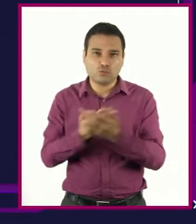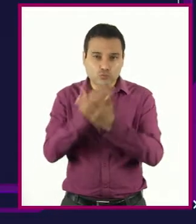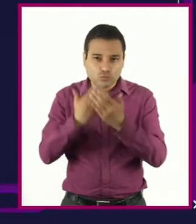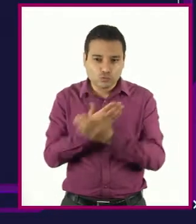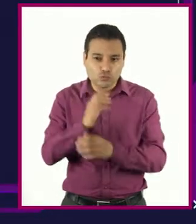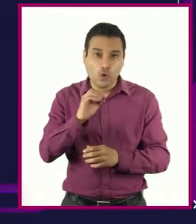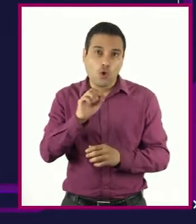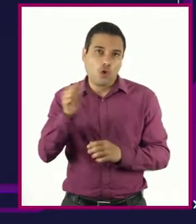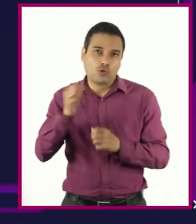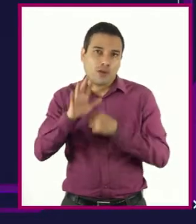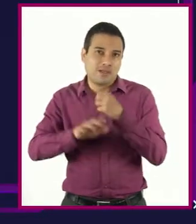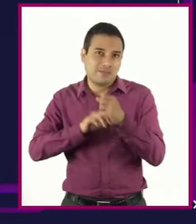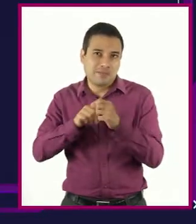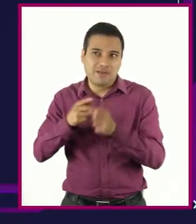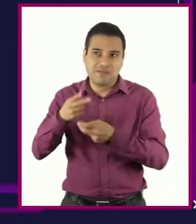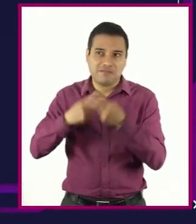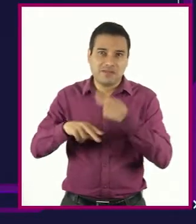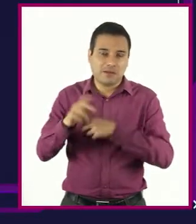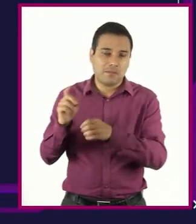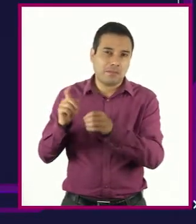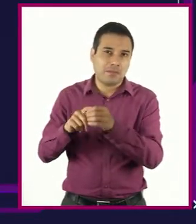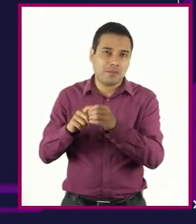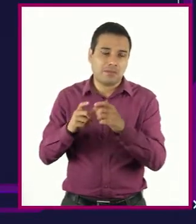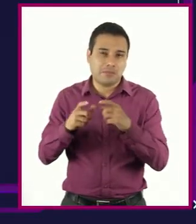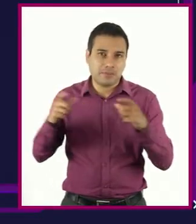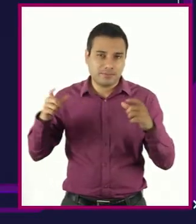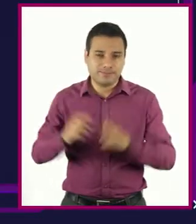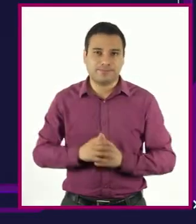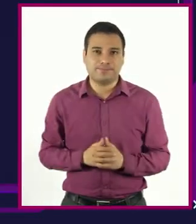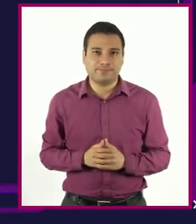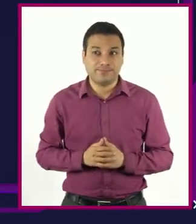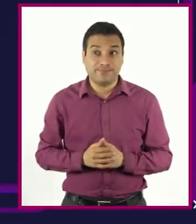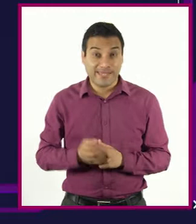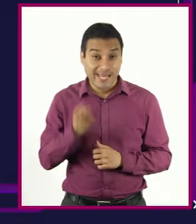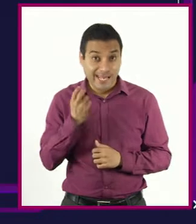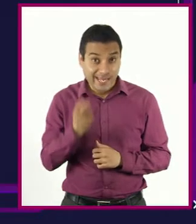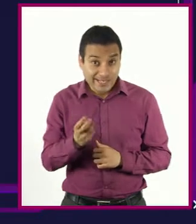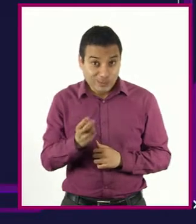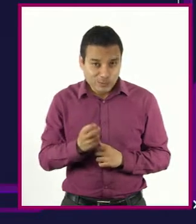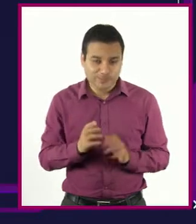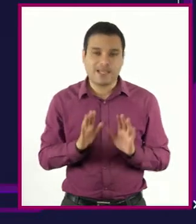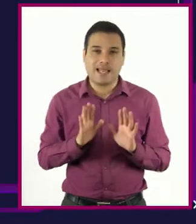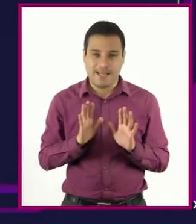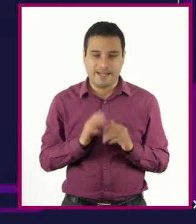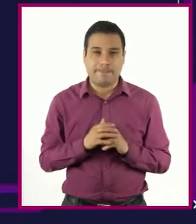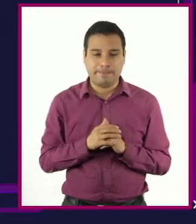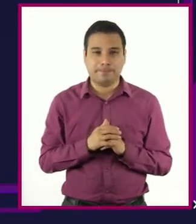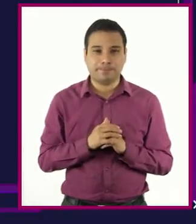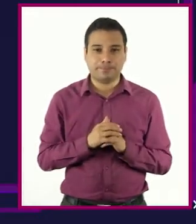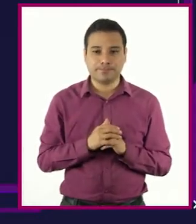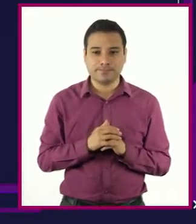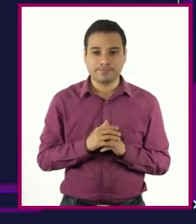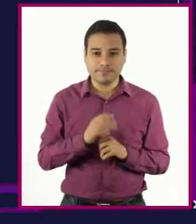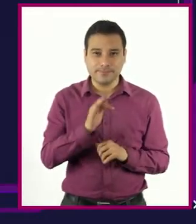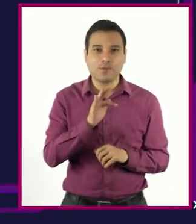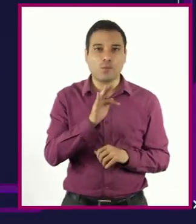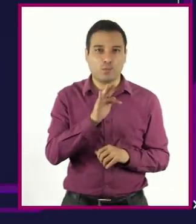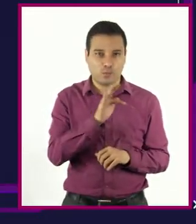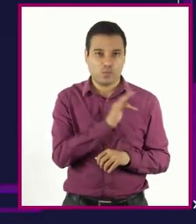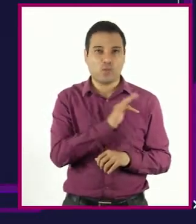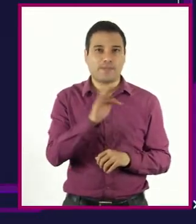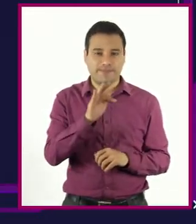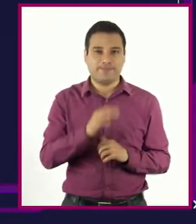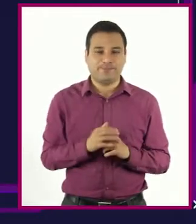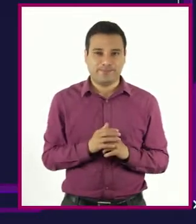animal ajeno a la manada. De este modo, con este sistema, era posible llevar un único